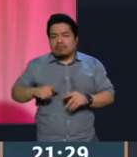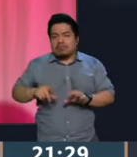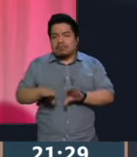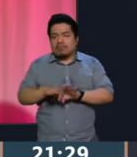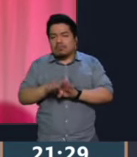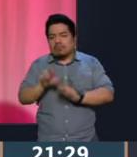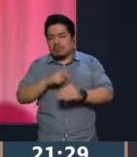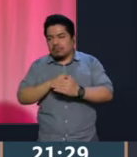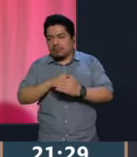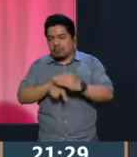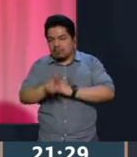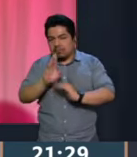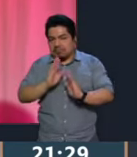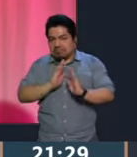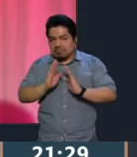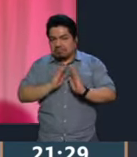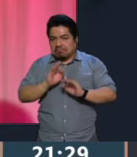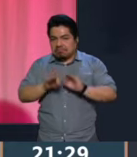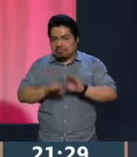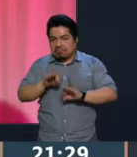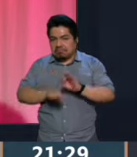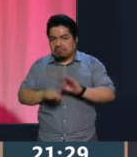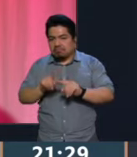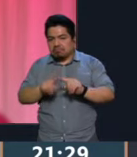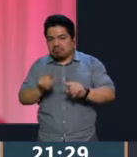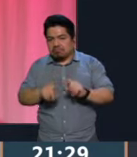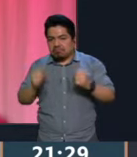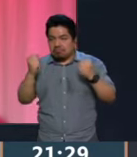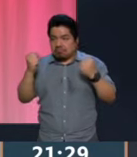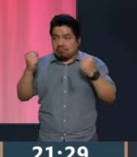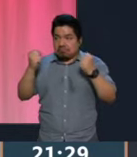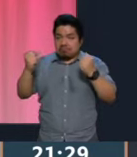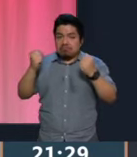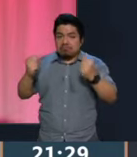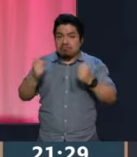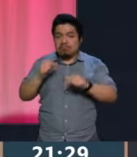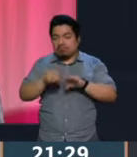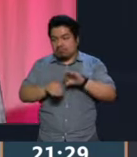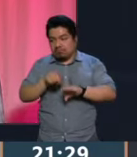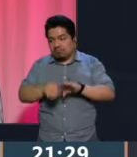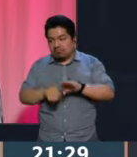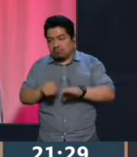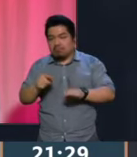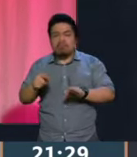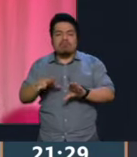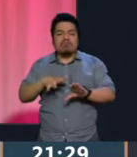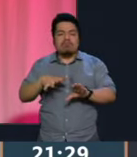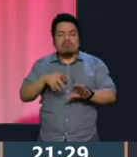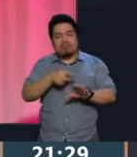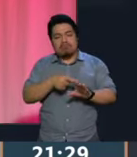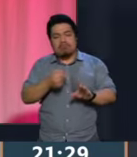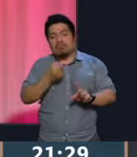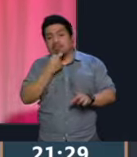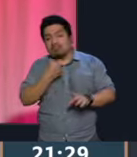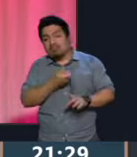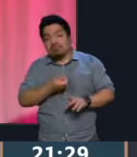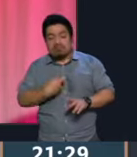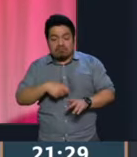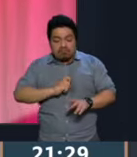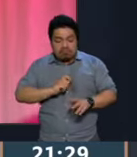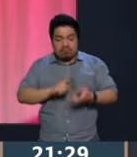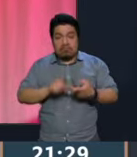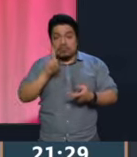metro. A mí me parece muy grave, lo hemos visto también en diversas manifestaciones, cómo se ha golpeado incluso a infancias trans, a las